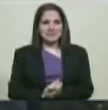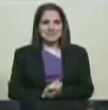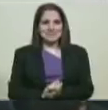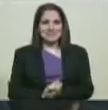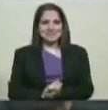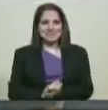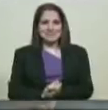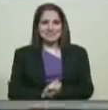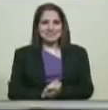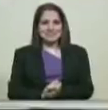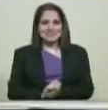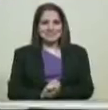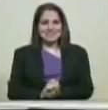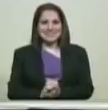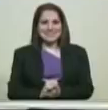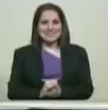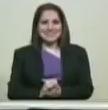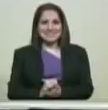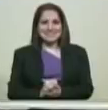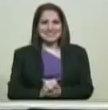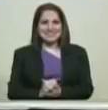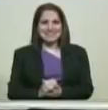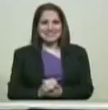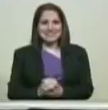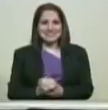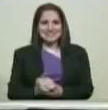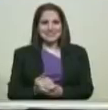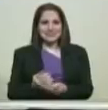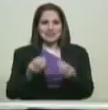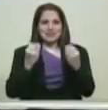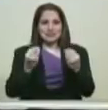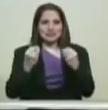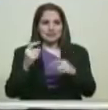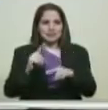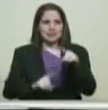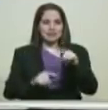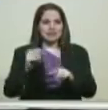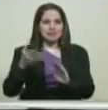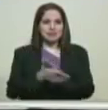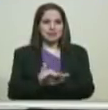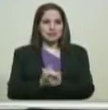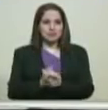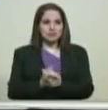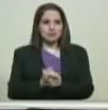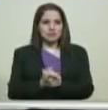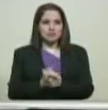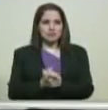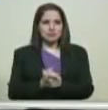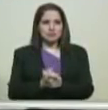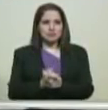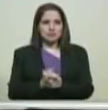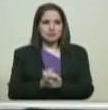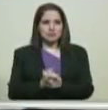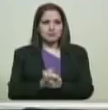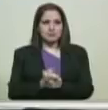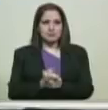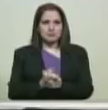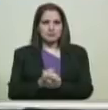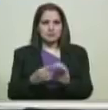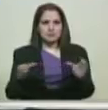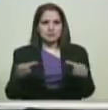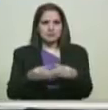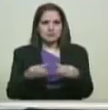propuesta, una petición de la presidenta del Consejo Nacional Electoral, Tibisay Lucena, para